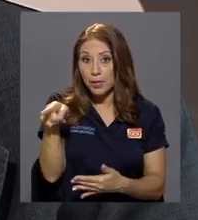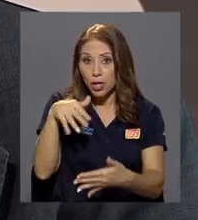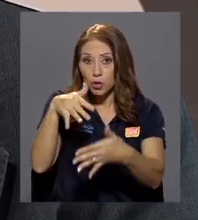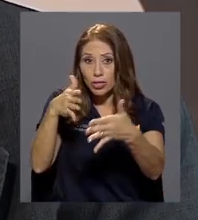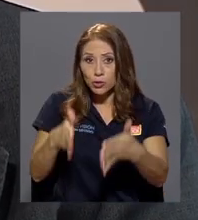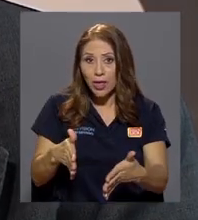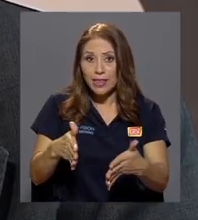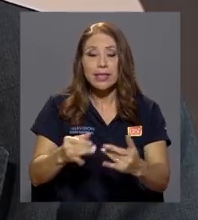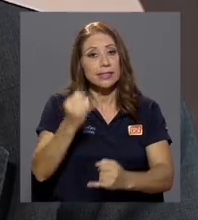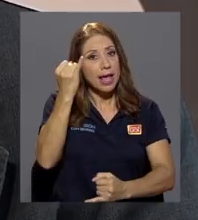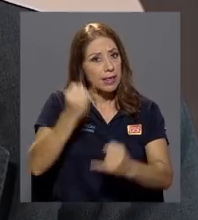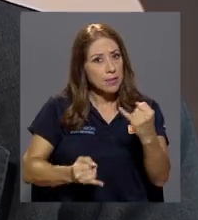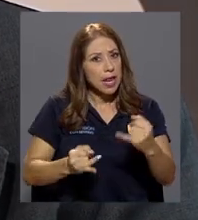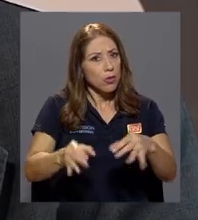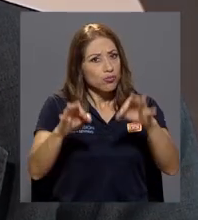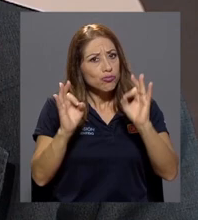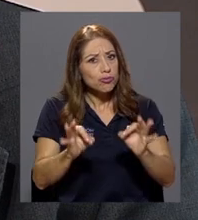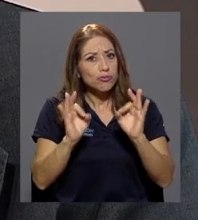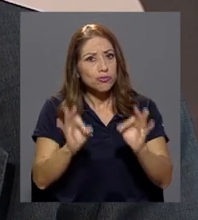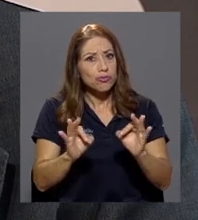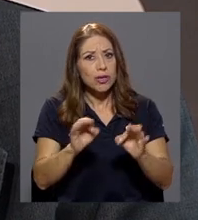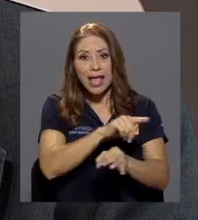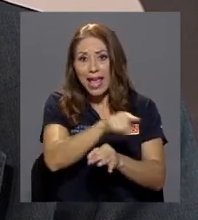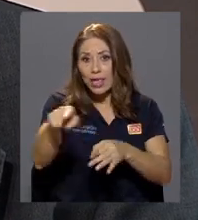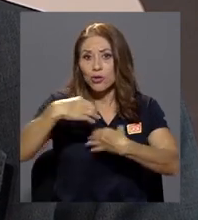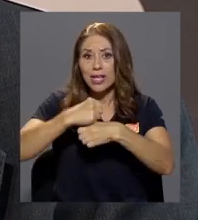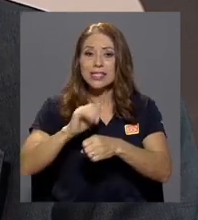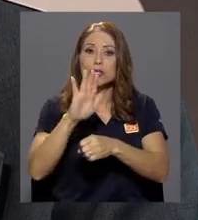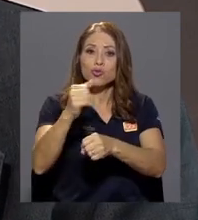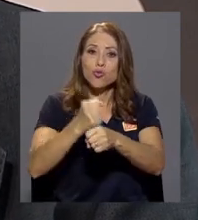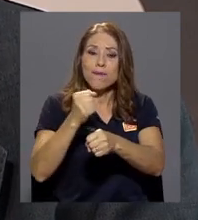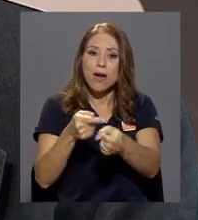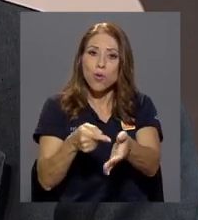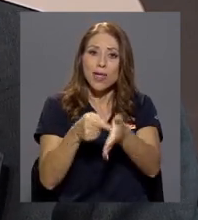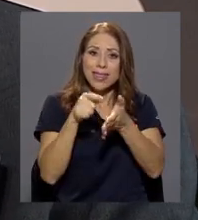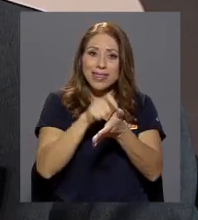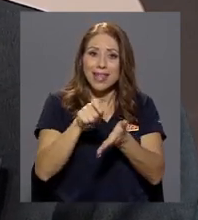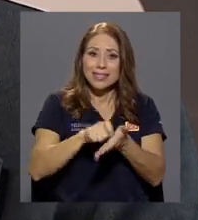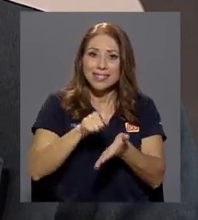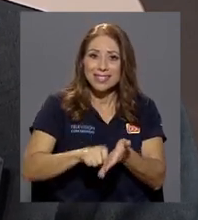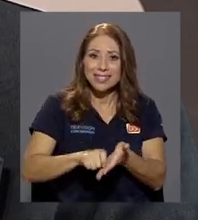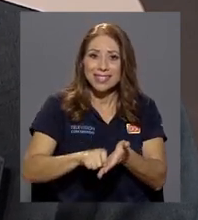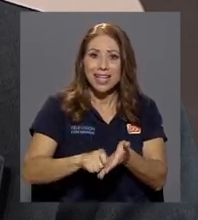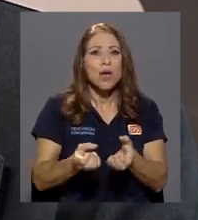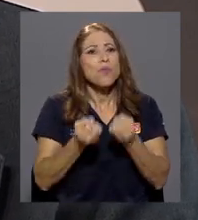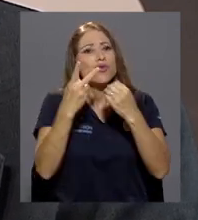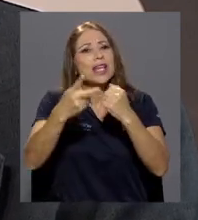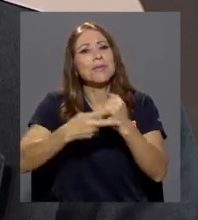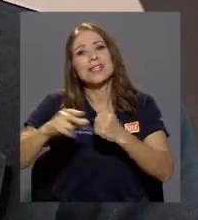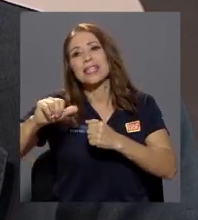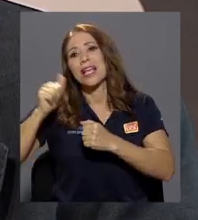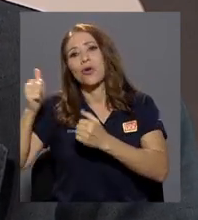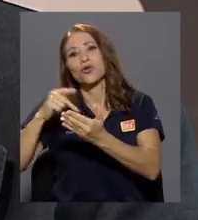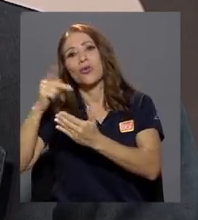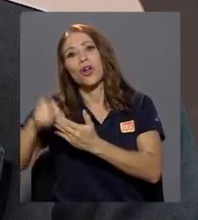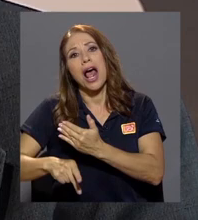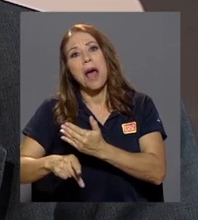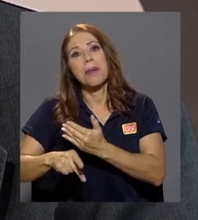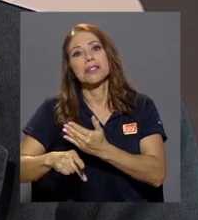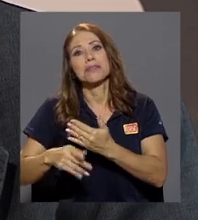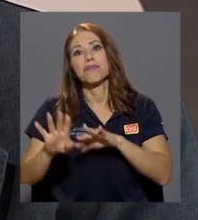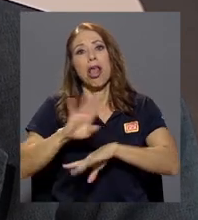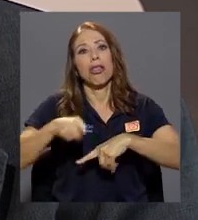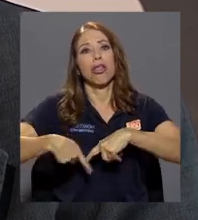estudiantes lo han culminado lo han culminado muy bien han realizado las tesis que muchas veces en otros programas quedan en el cambio egresados sin